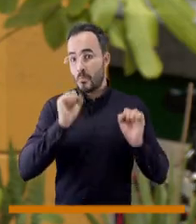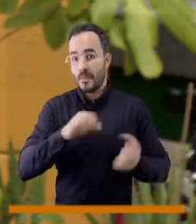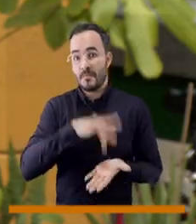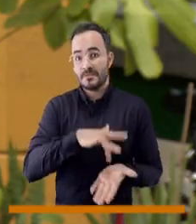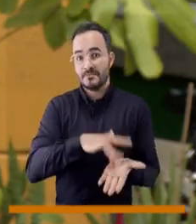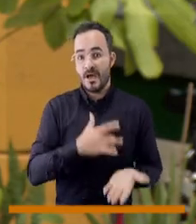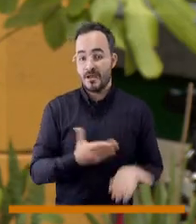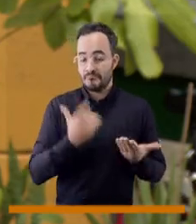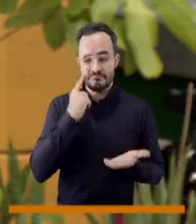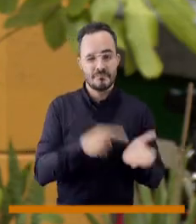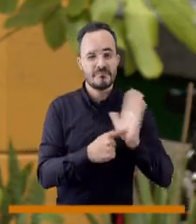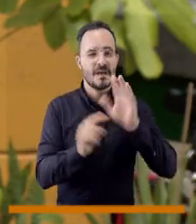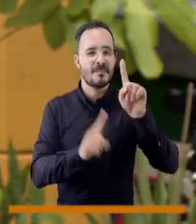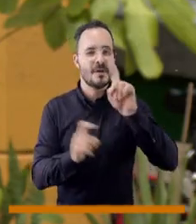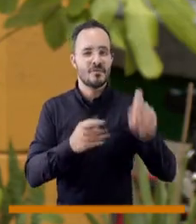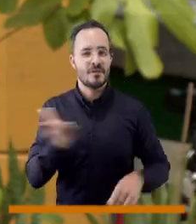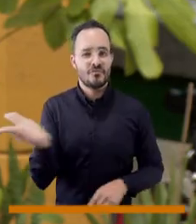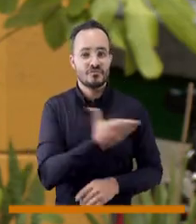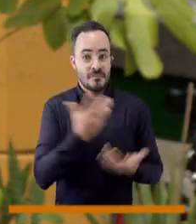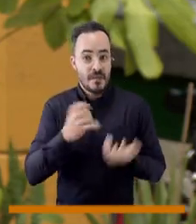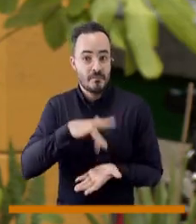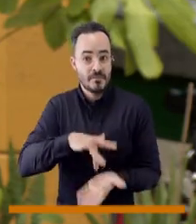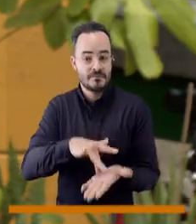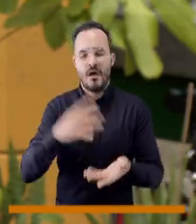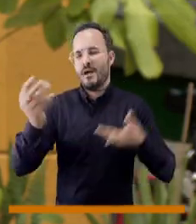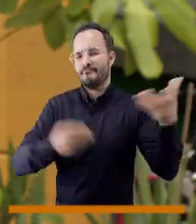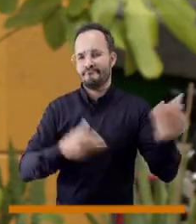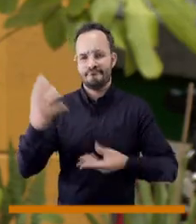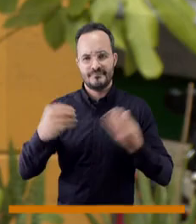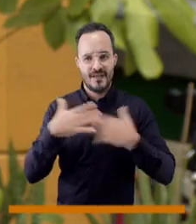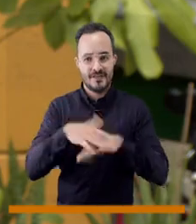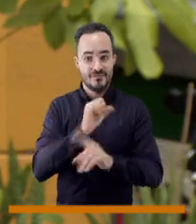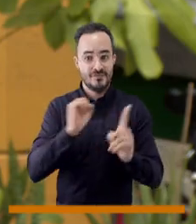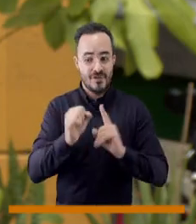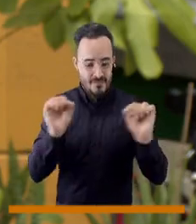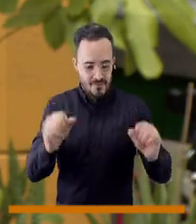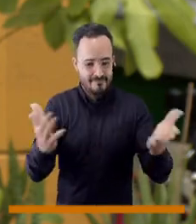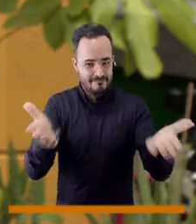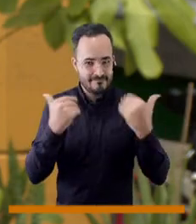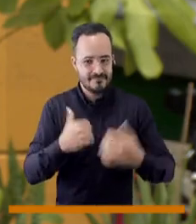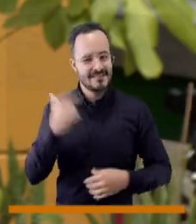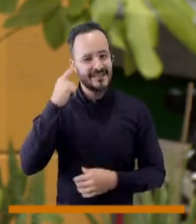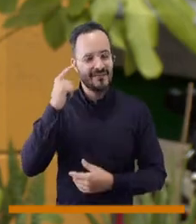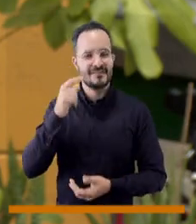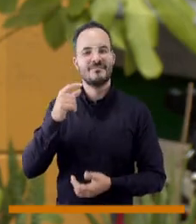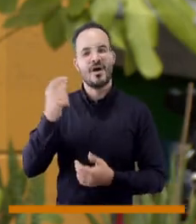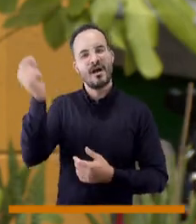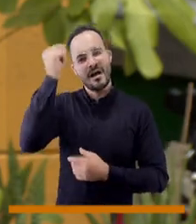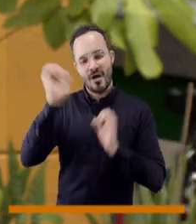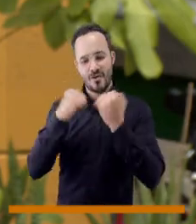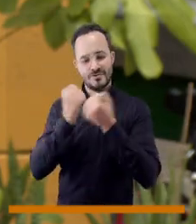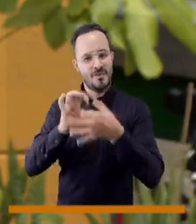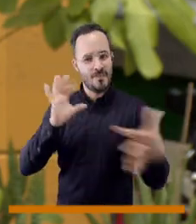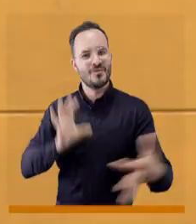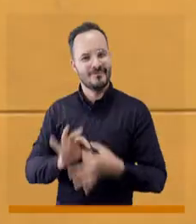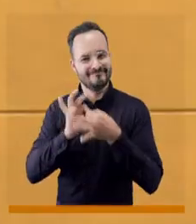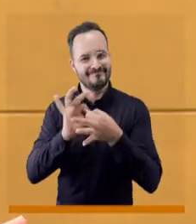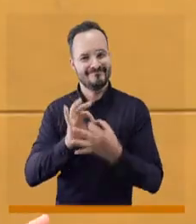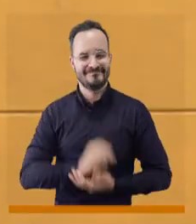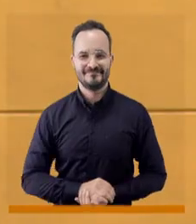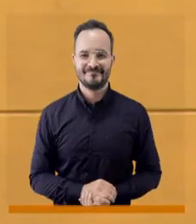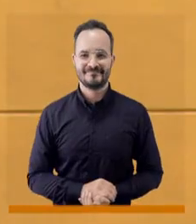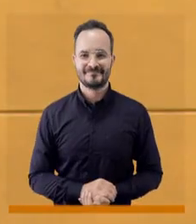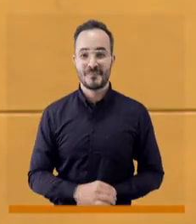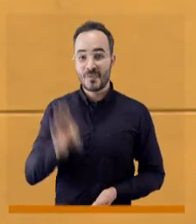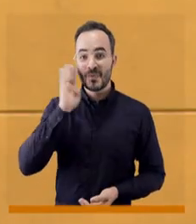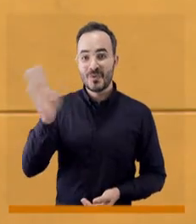pregunta de la semana y que ustedes sepan cómo pueden participar desde nuestras redes sociales, porque el consejo somos tú y yo.